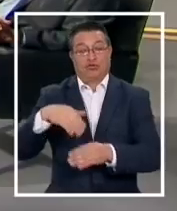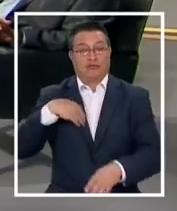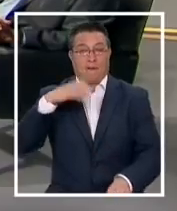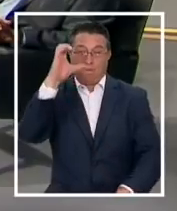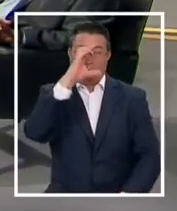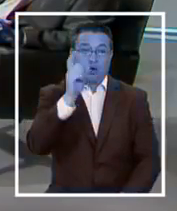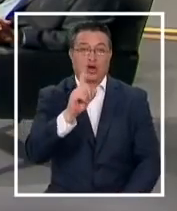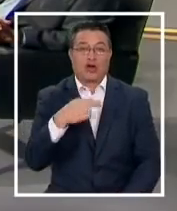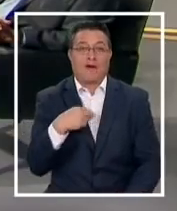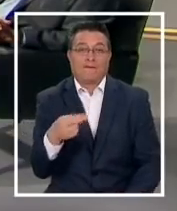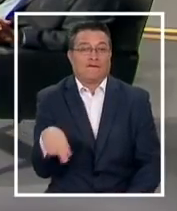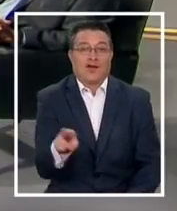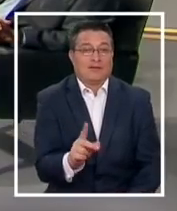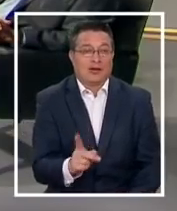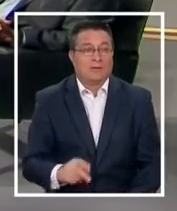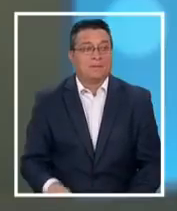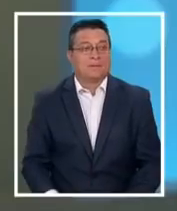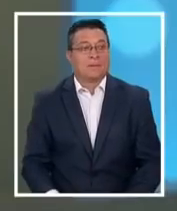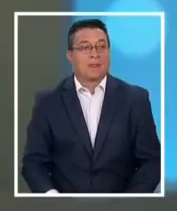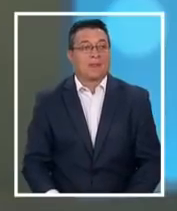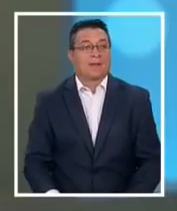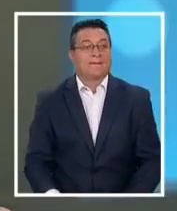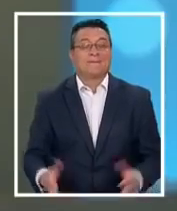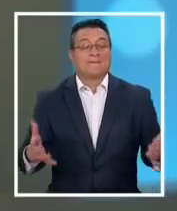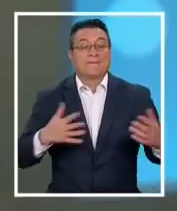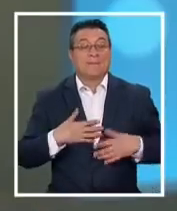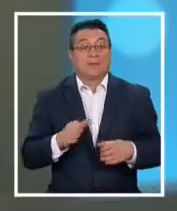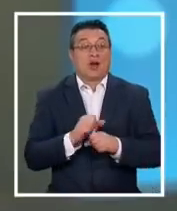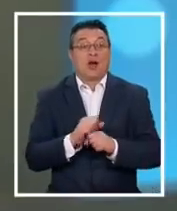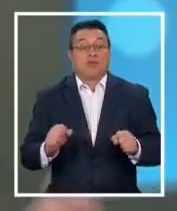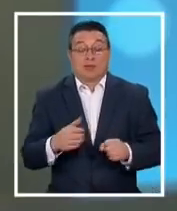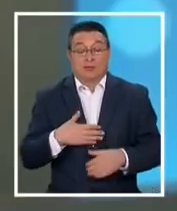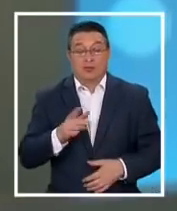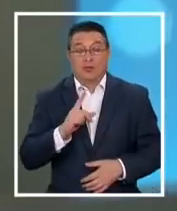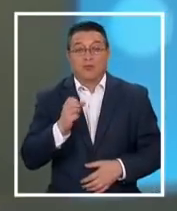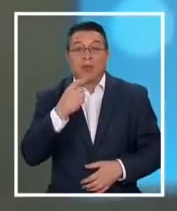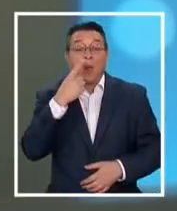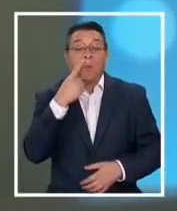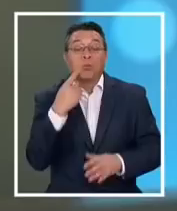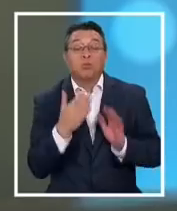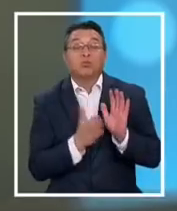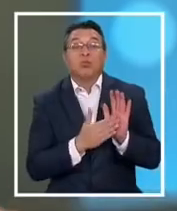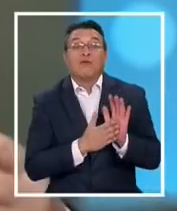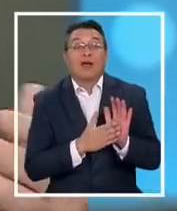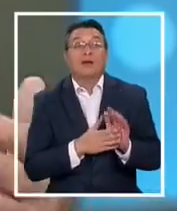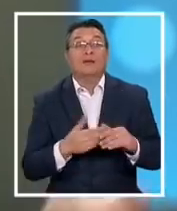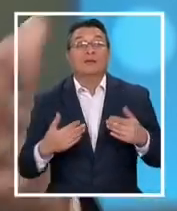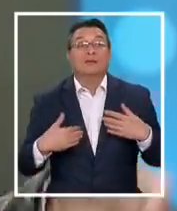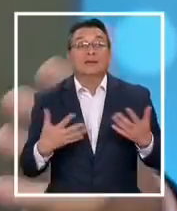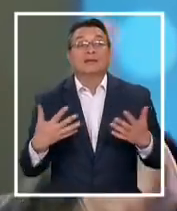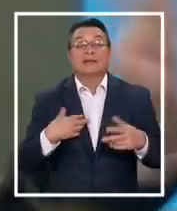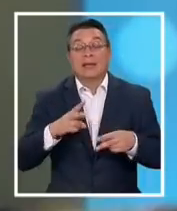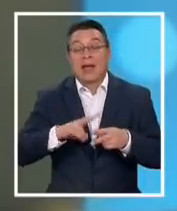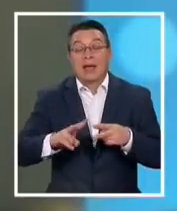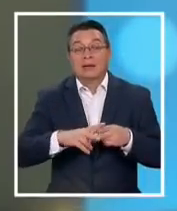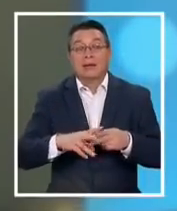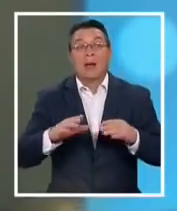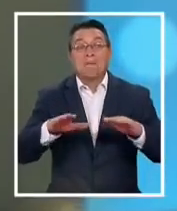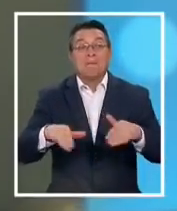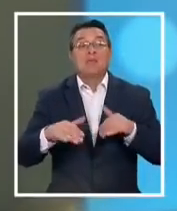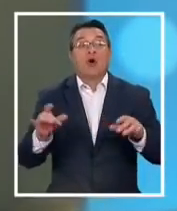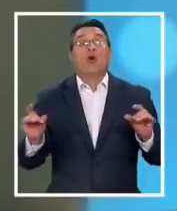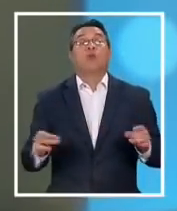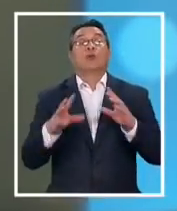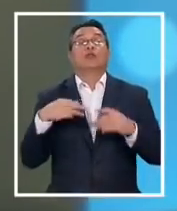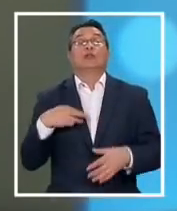la reelección. Bueno, no puedo, porque no podría comprobarlo, no puedo decir que haría lo mismo si